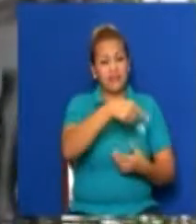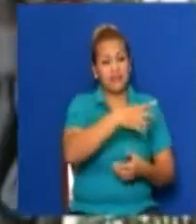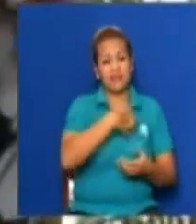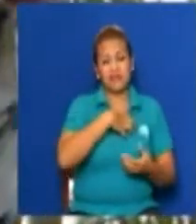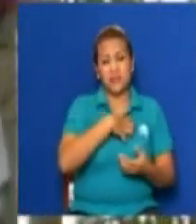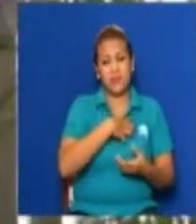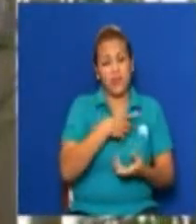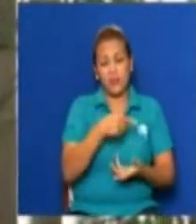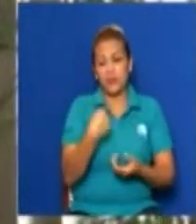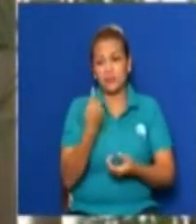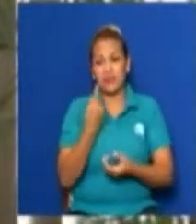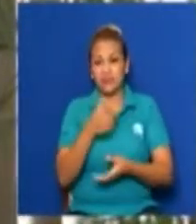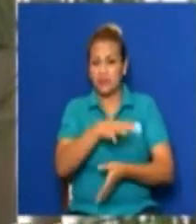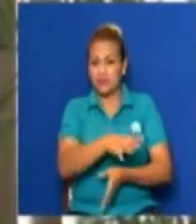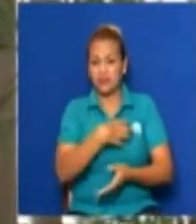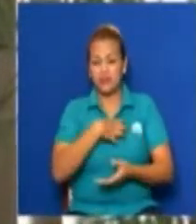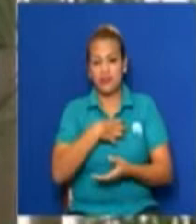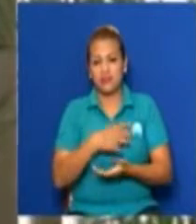del trabajo.